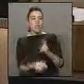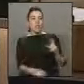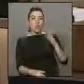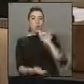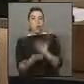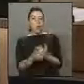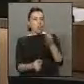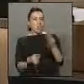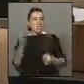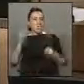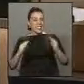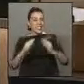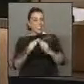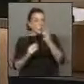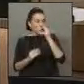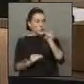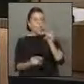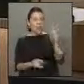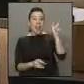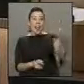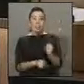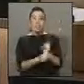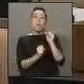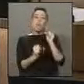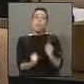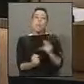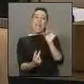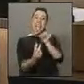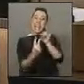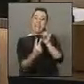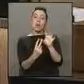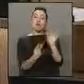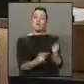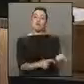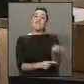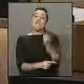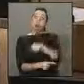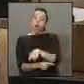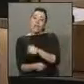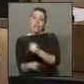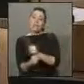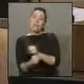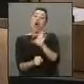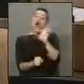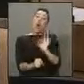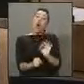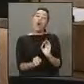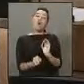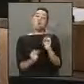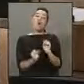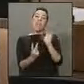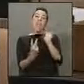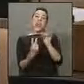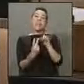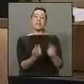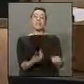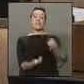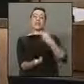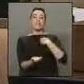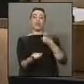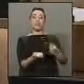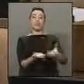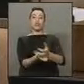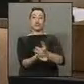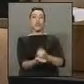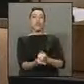tribunal así lo ha estimado, el trabajador tiene el derecho a optar por la reincorporación a su empleo o bien por una indemnización que va de 6 a 11